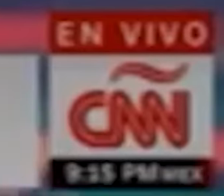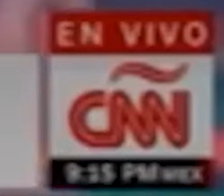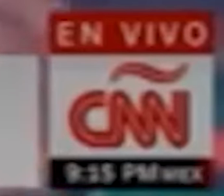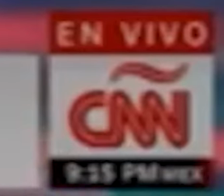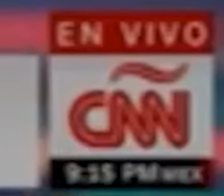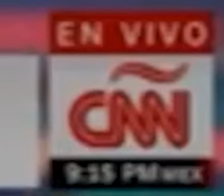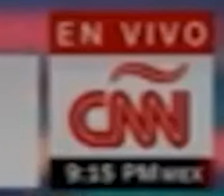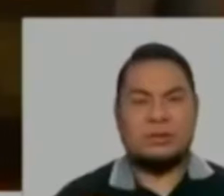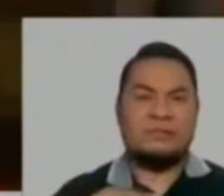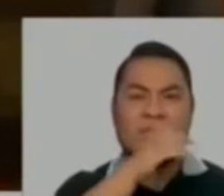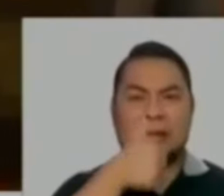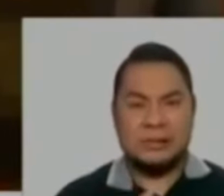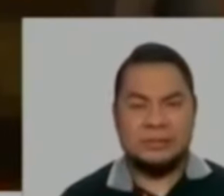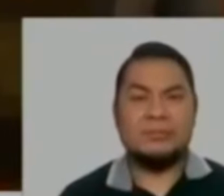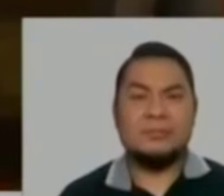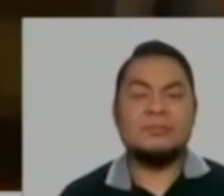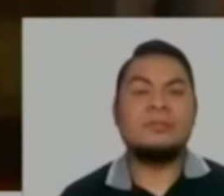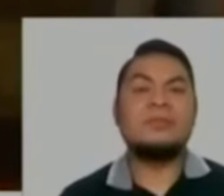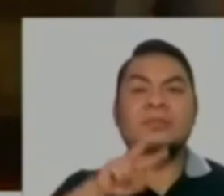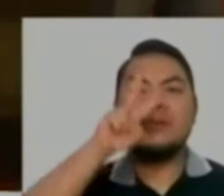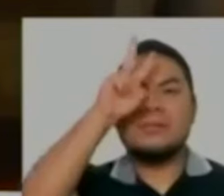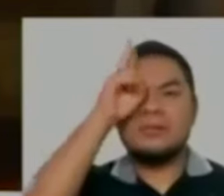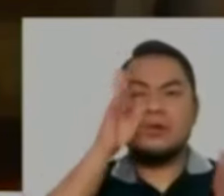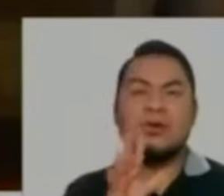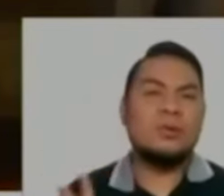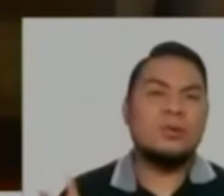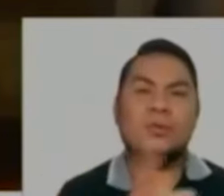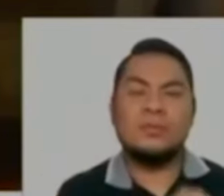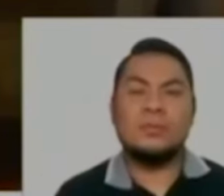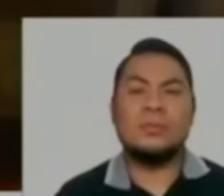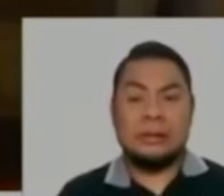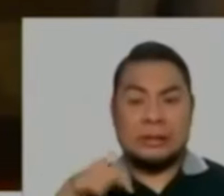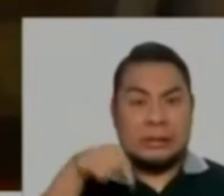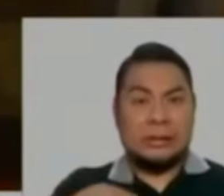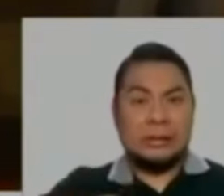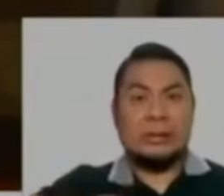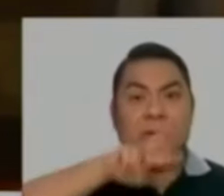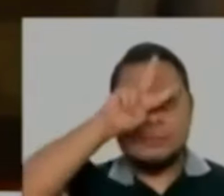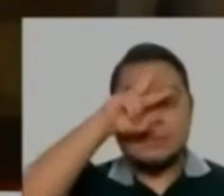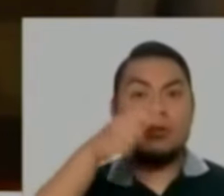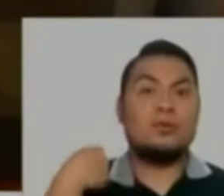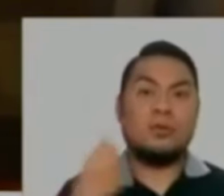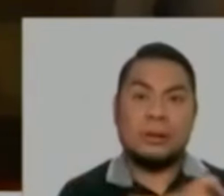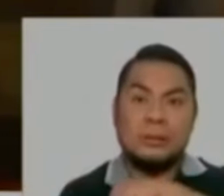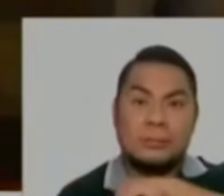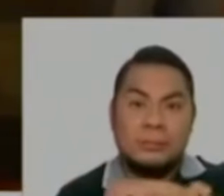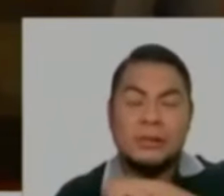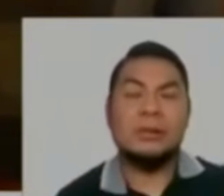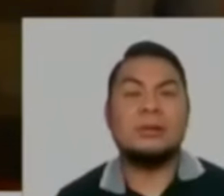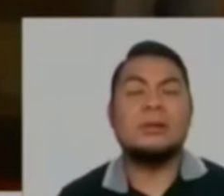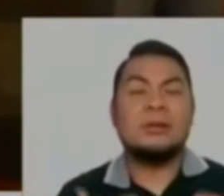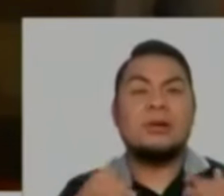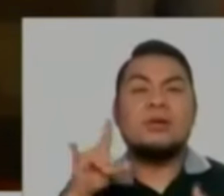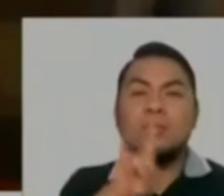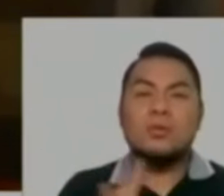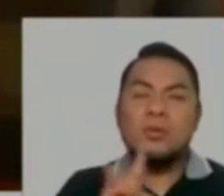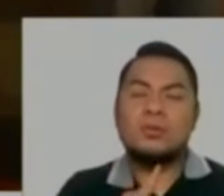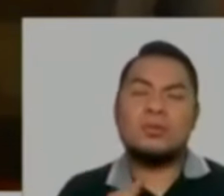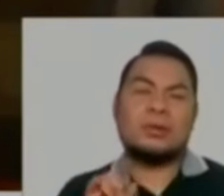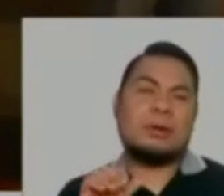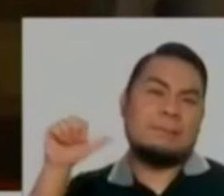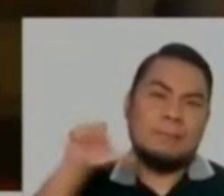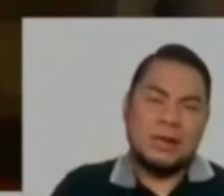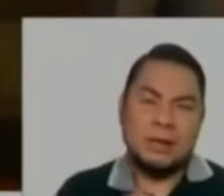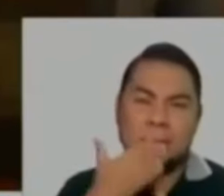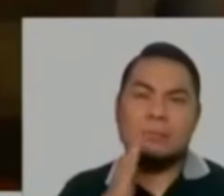Mayor ridículo. Compatriotas, en nuestro país se viene haciendo uso indebido